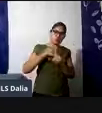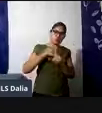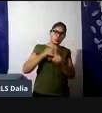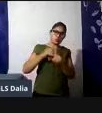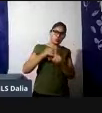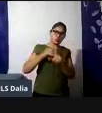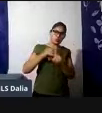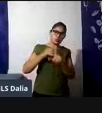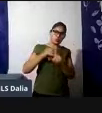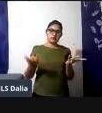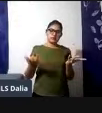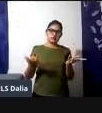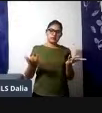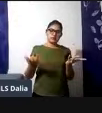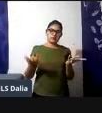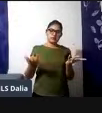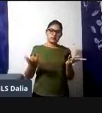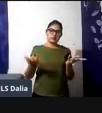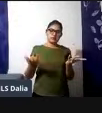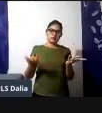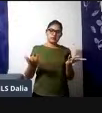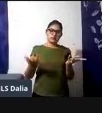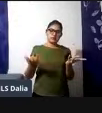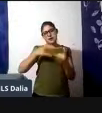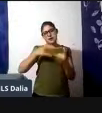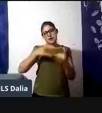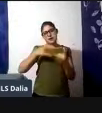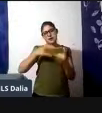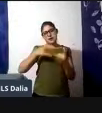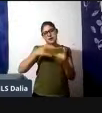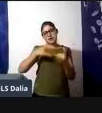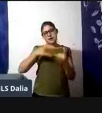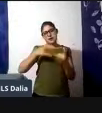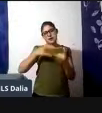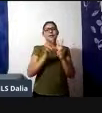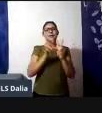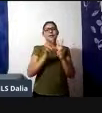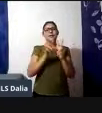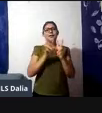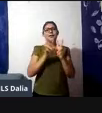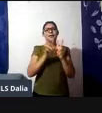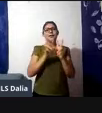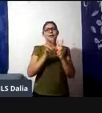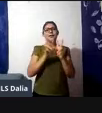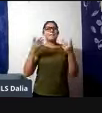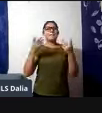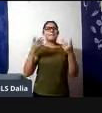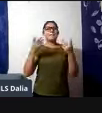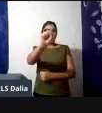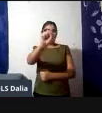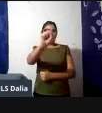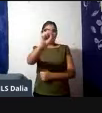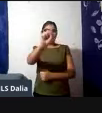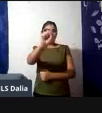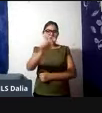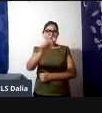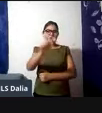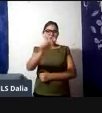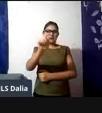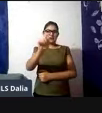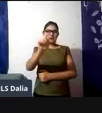tema del sexting. Y entonces, por ejemplo, aquí hay una historia que creo que te va a dar como muy clara.